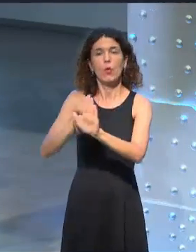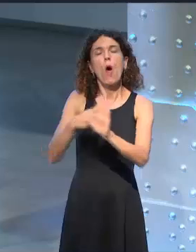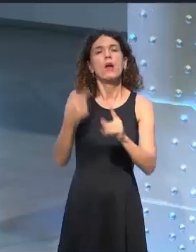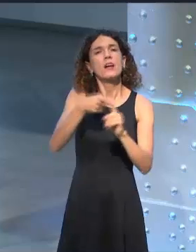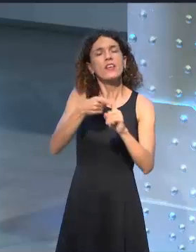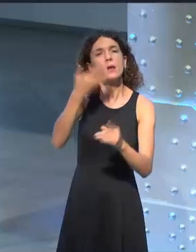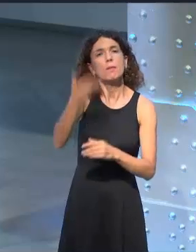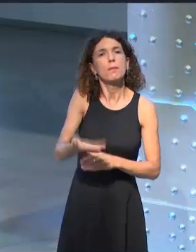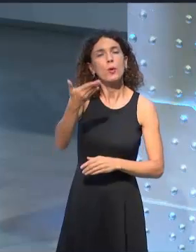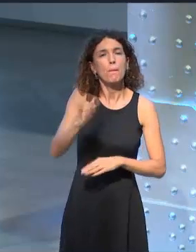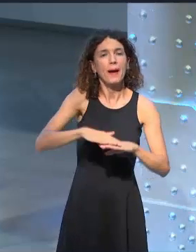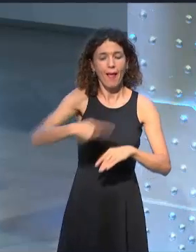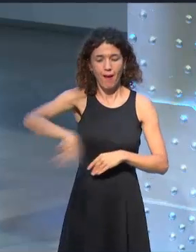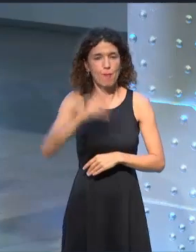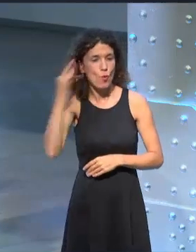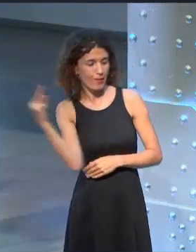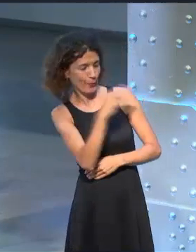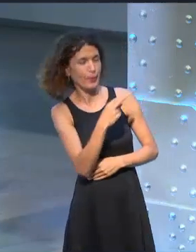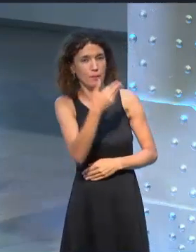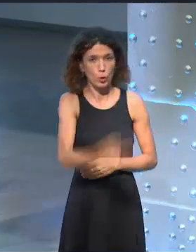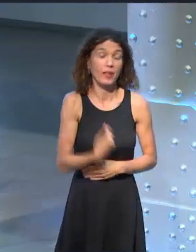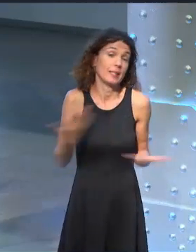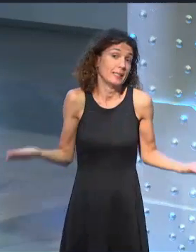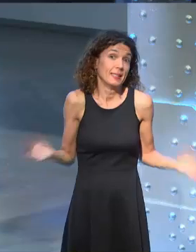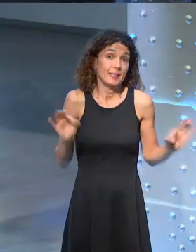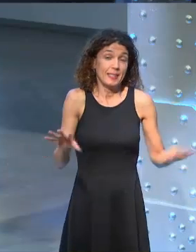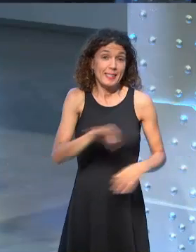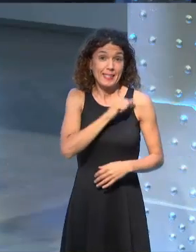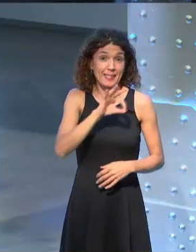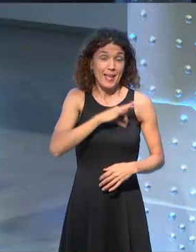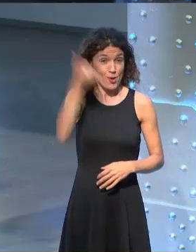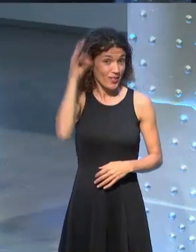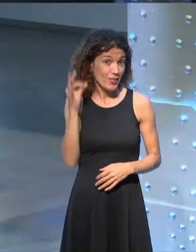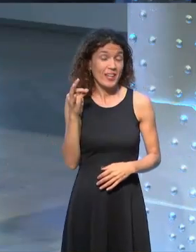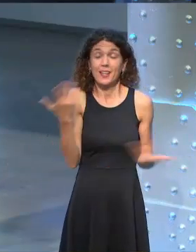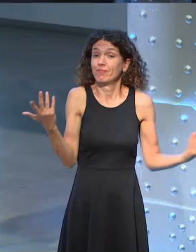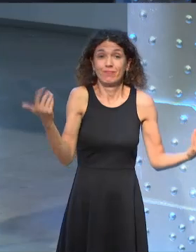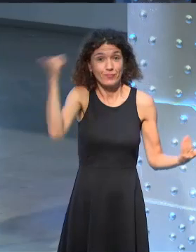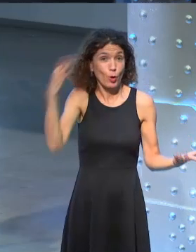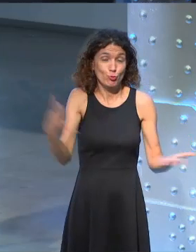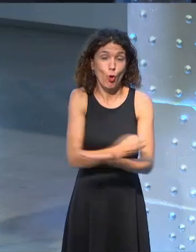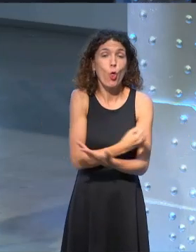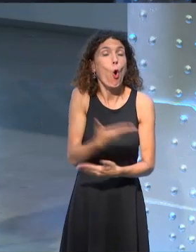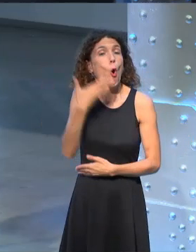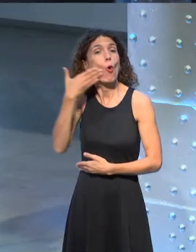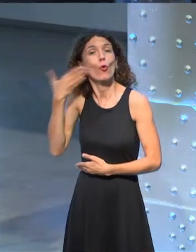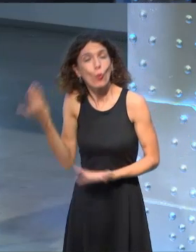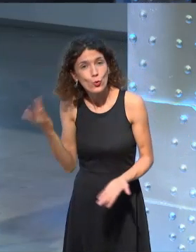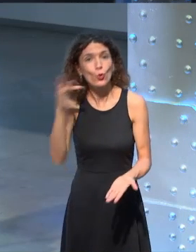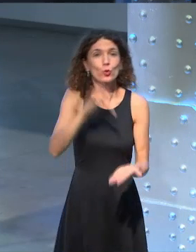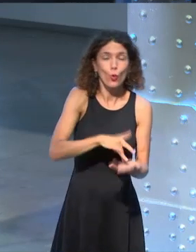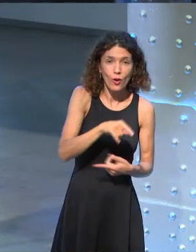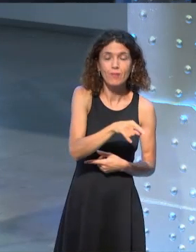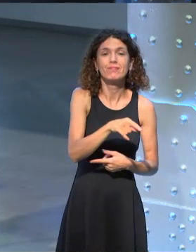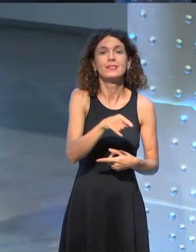referencias importantes para otras mujeres. Bueno, señoras y señores, chicas y chicos, es un orgullo que haya